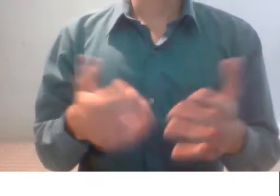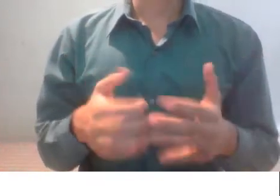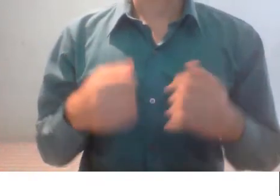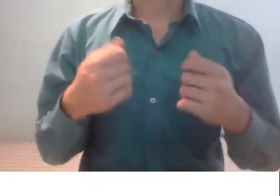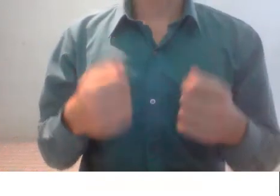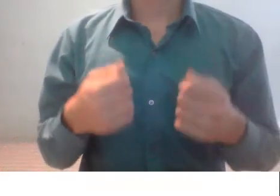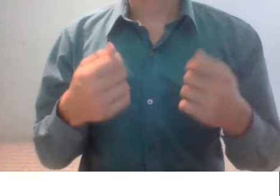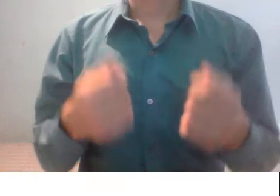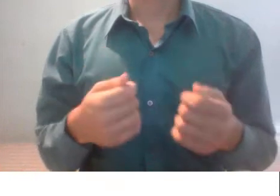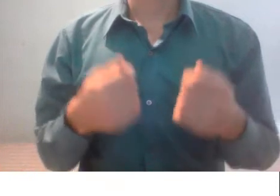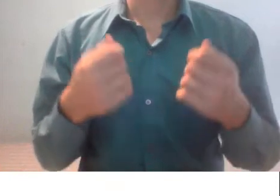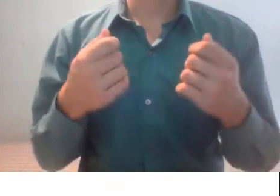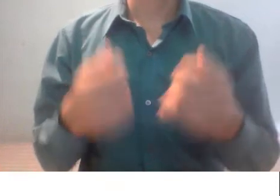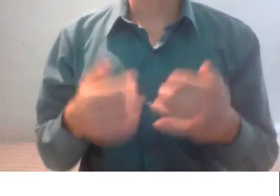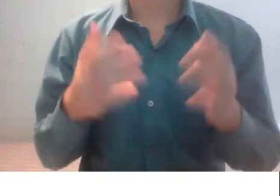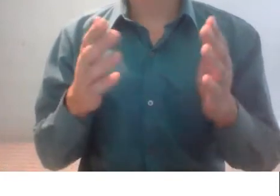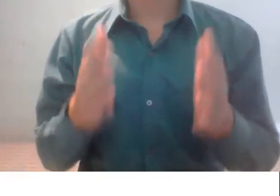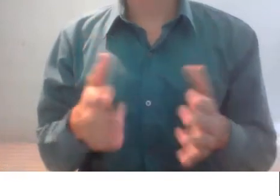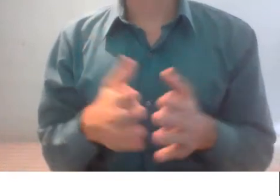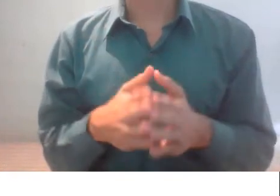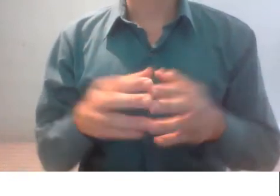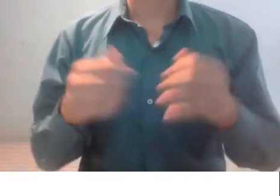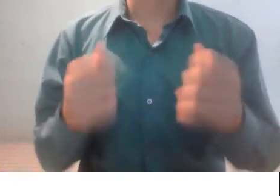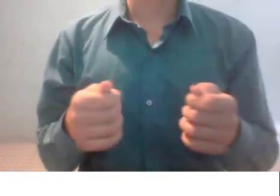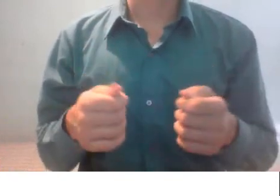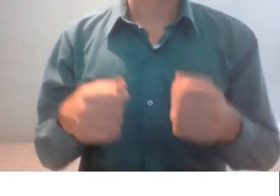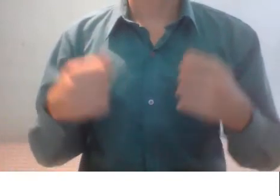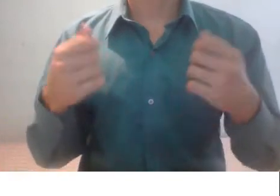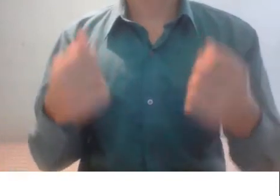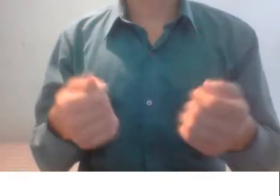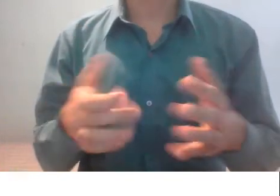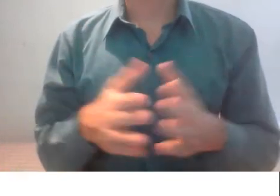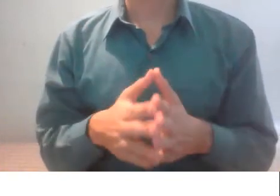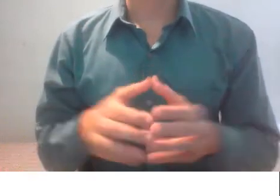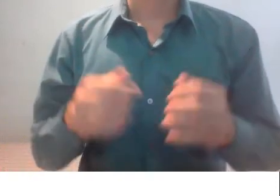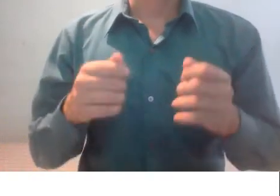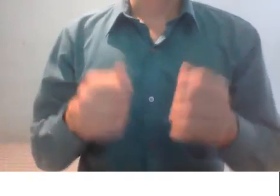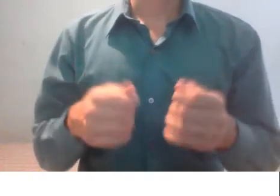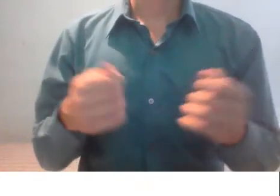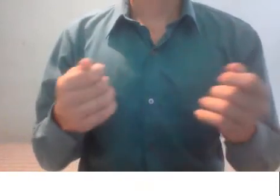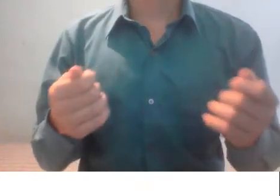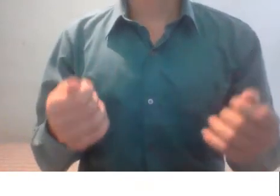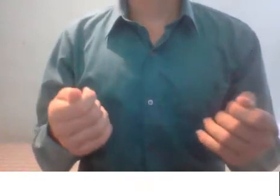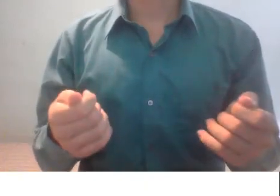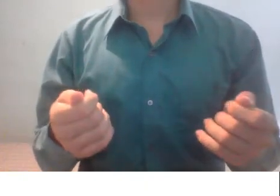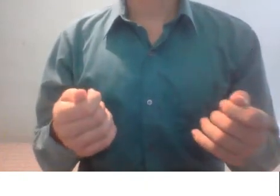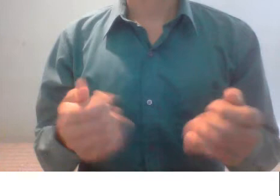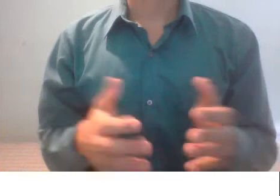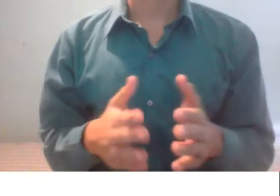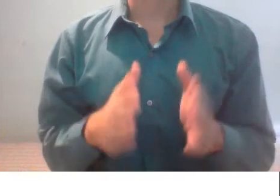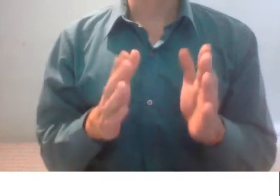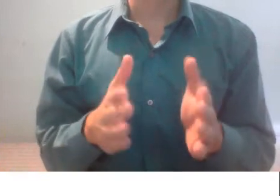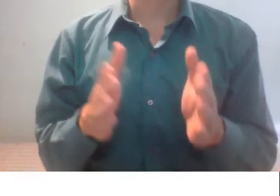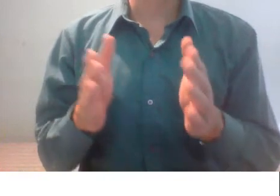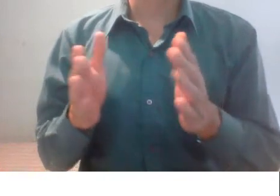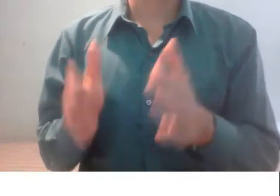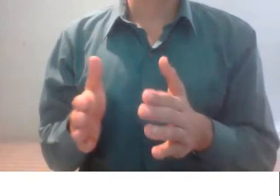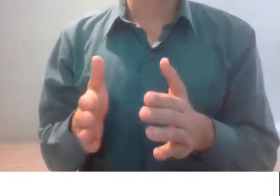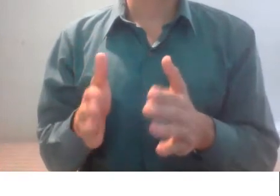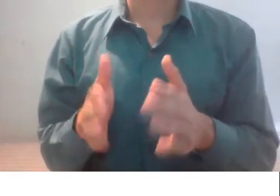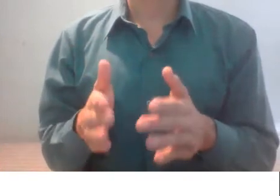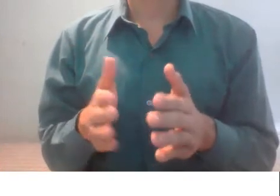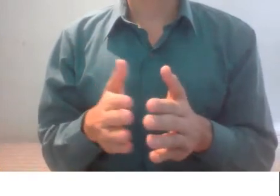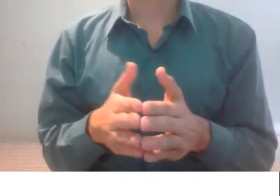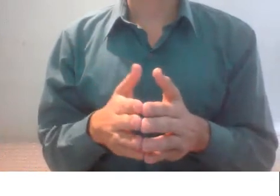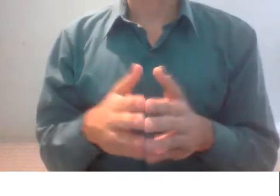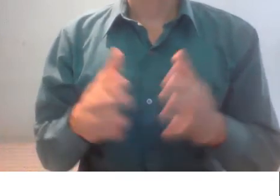van a decir, no, que el gobierno llegue y la rescate, pague esa deuda, le dé solvencia. No se puede hacer eso en este momento. Hay muchos otros